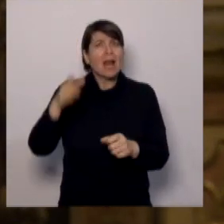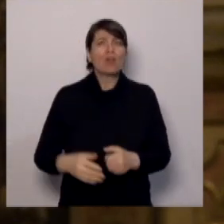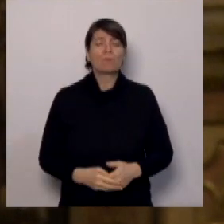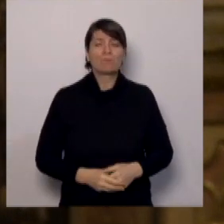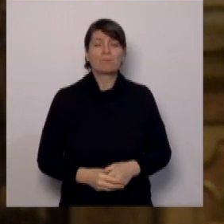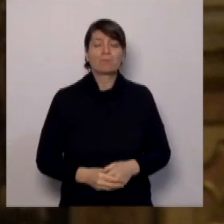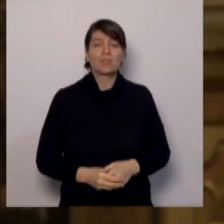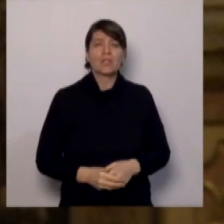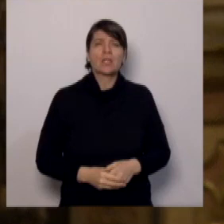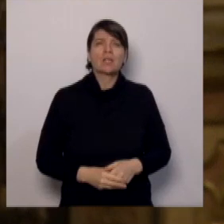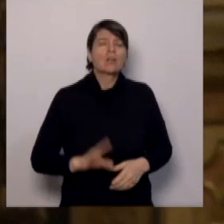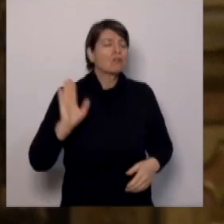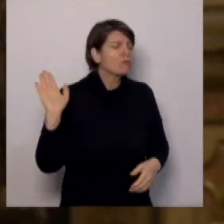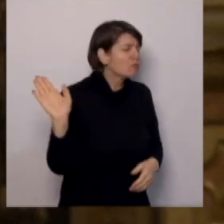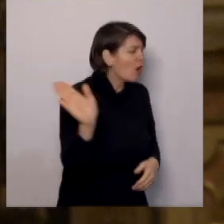multitud.